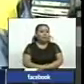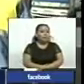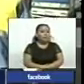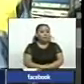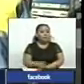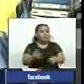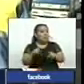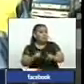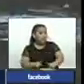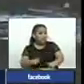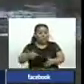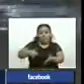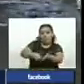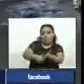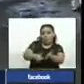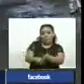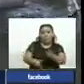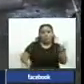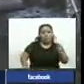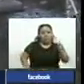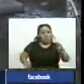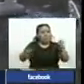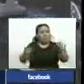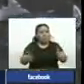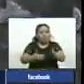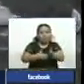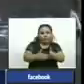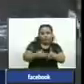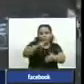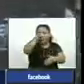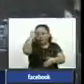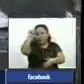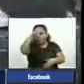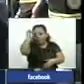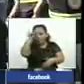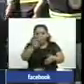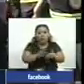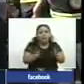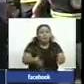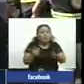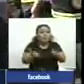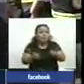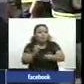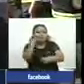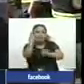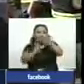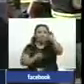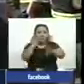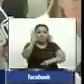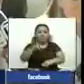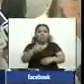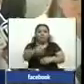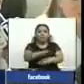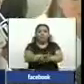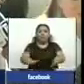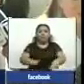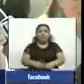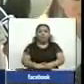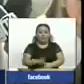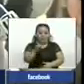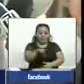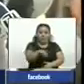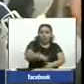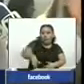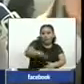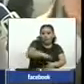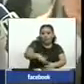Pero la comuna capitalina ha puesto en marcha un plan de limpieza para la temporada navideña y fin de año. En este sector del centro de